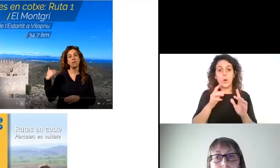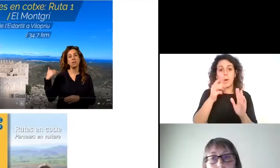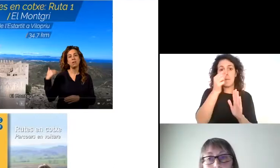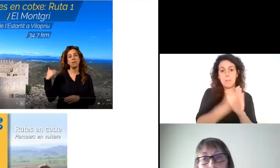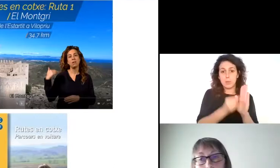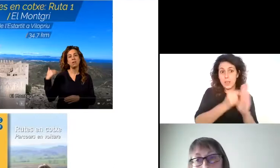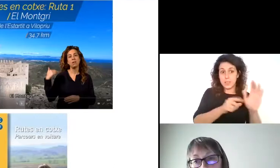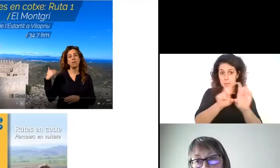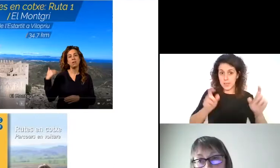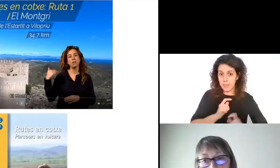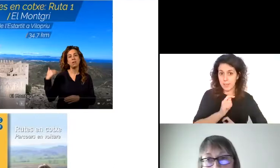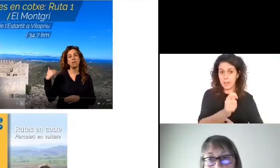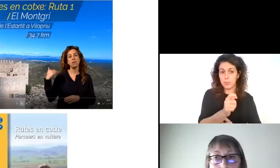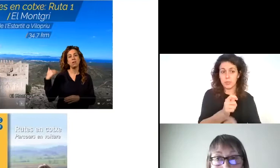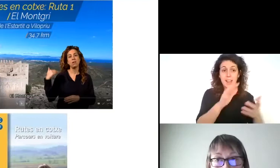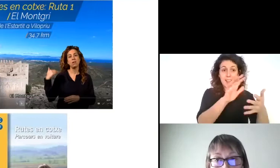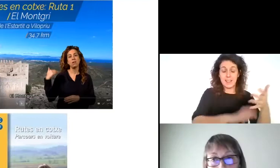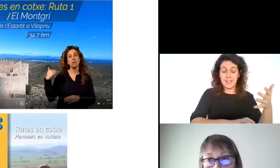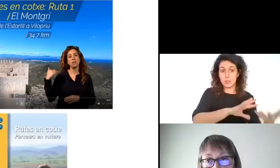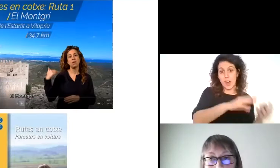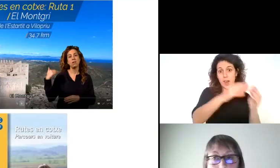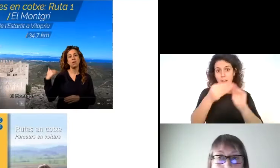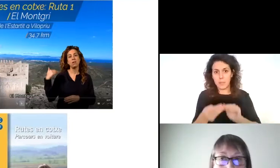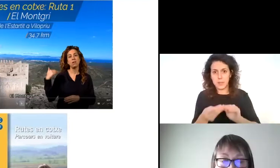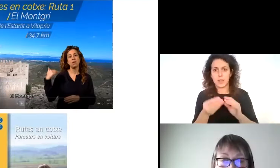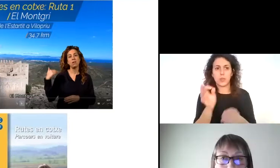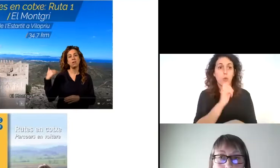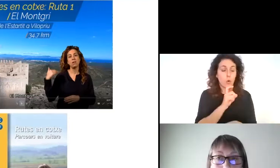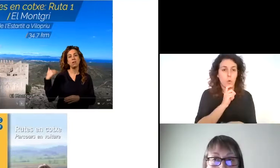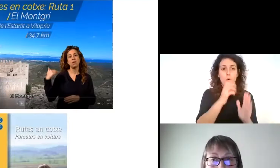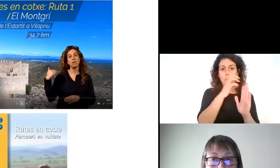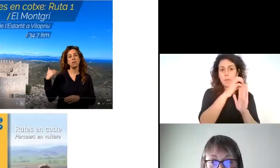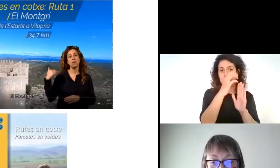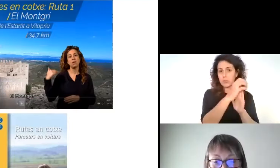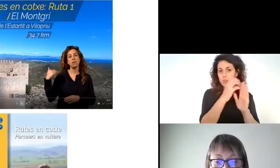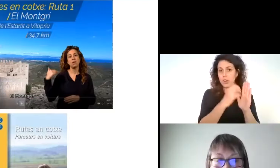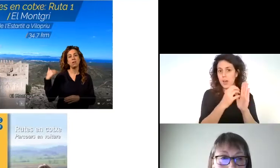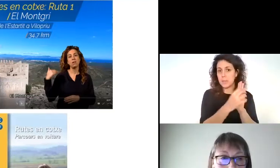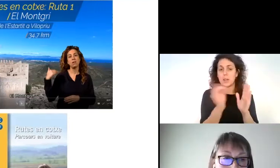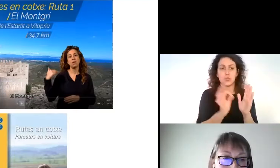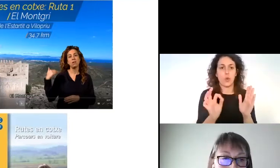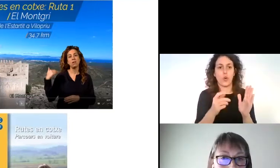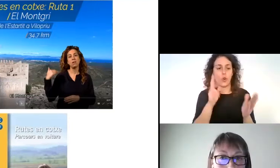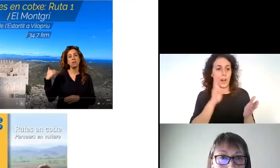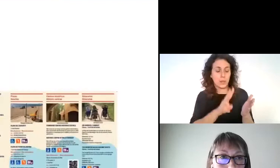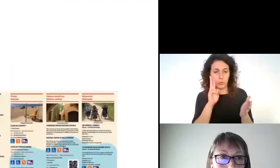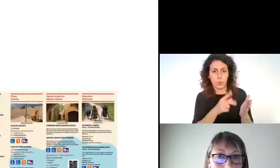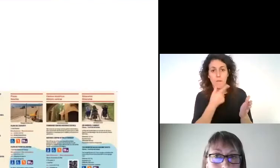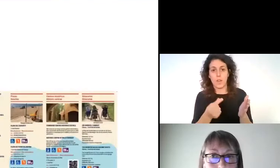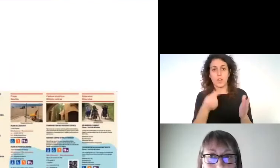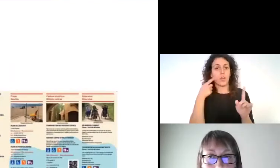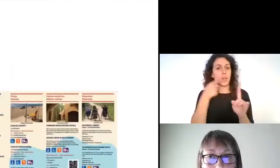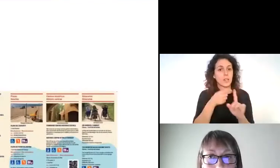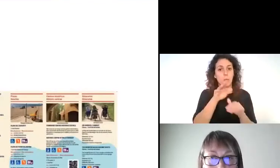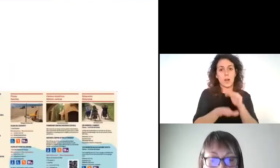es que adapten sus textos o con pictogramas o bien con lectura fácil, que empiecen ya a dar algunos pasos